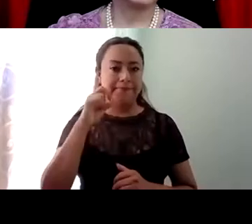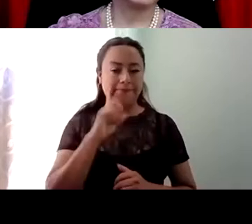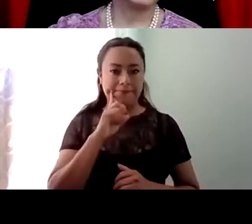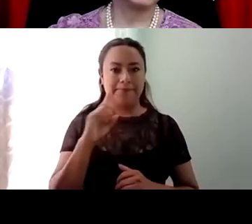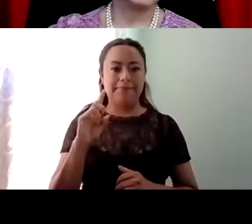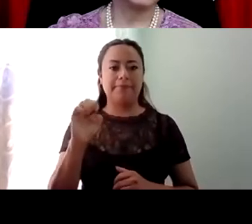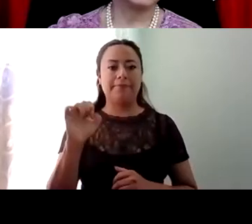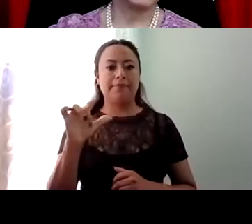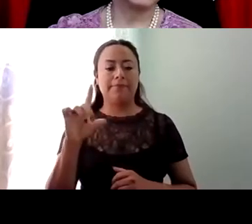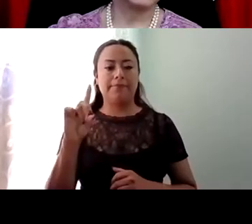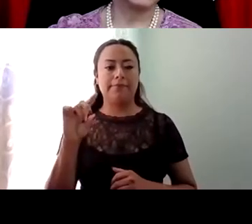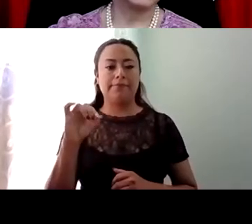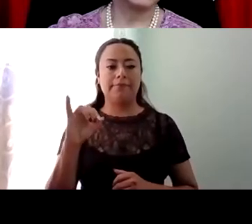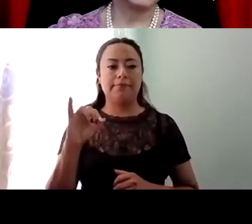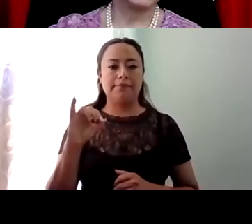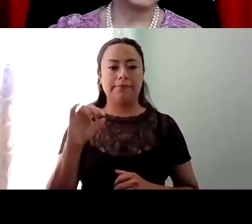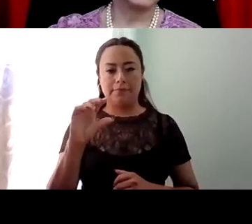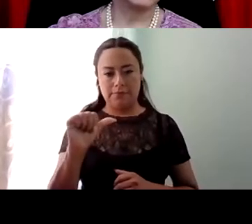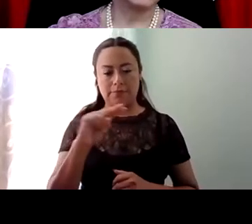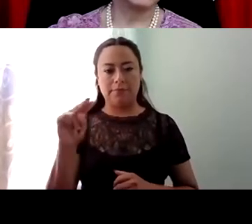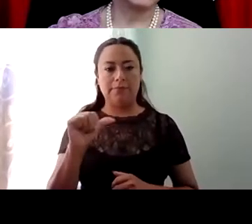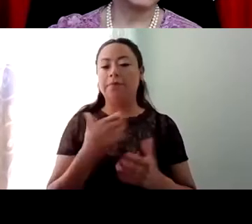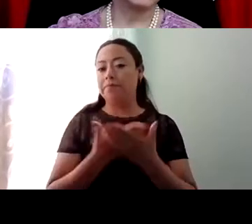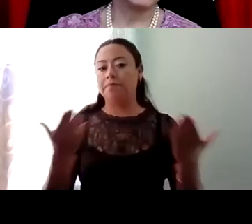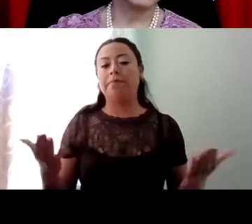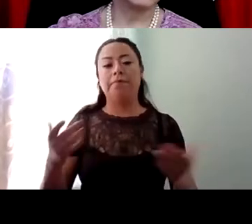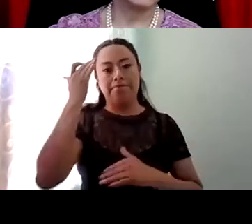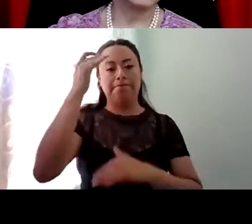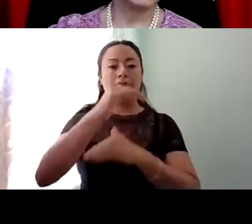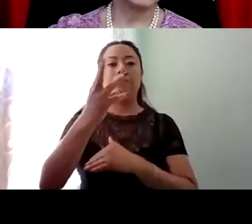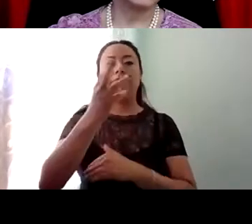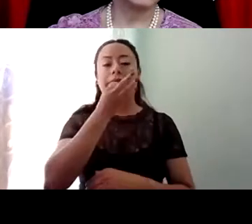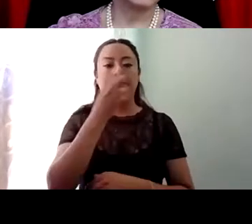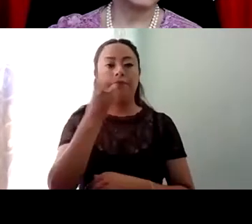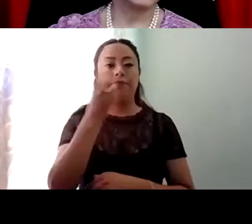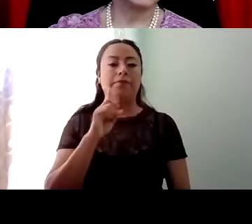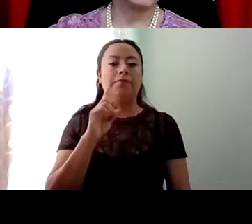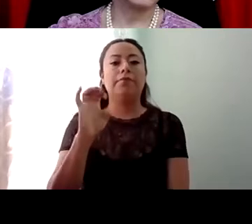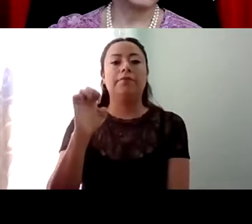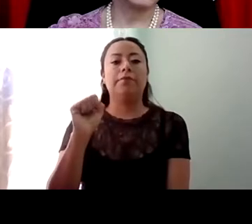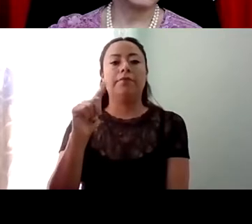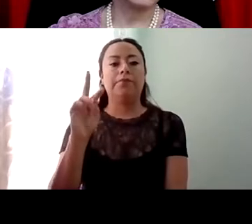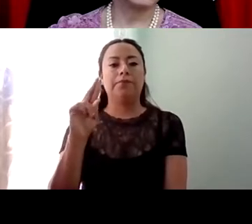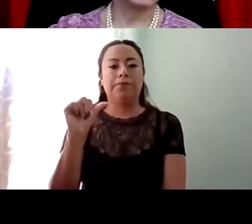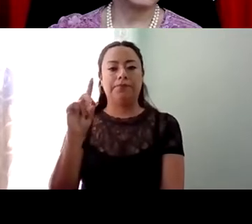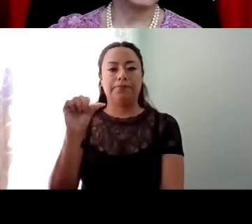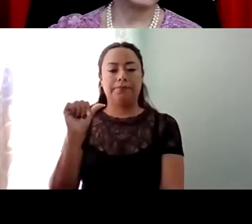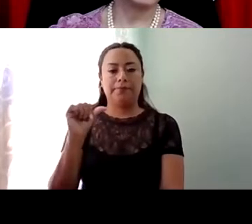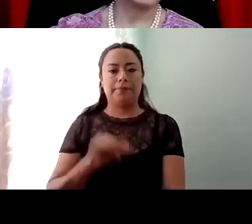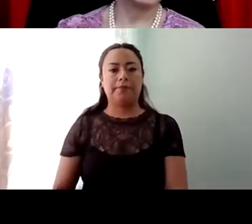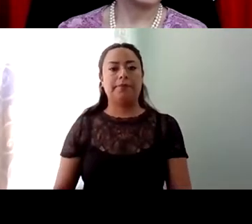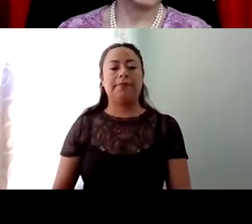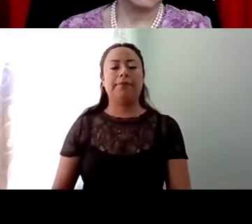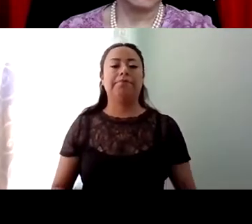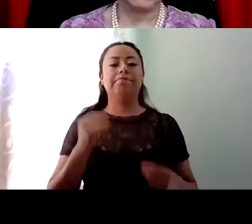3 minutos a la diputada Leticia Estrada del Grupo Parlamentario de Morena para hacer preguntas o comentarios. Adelante,